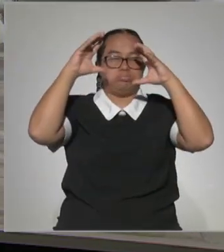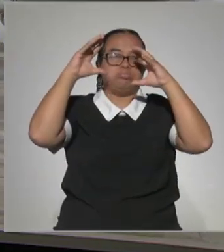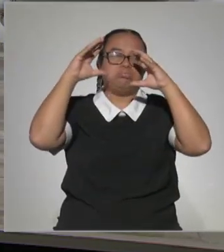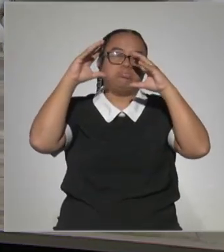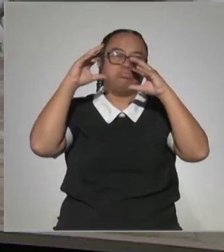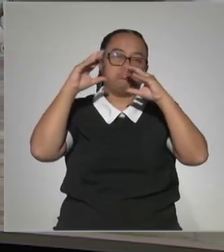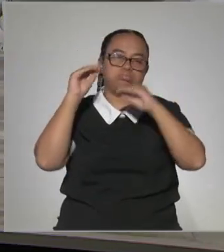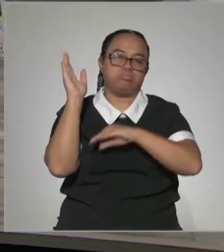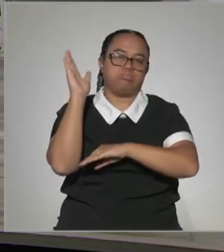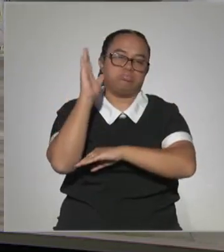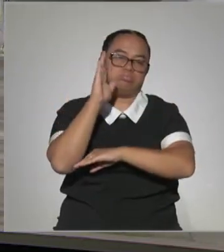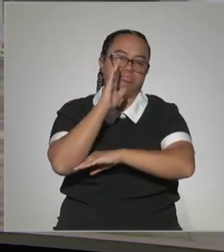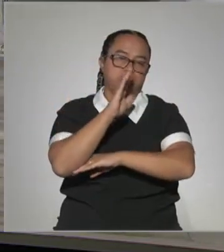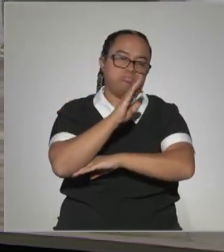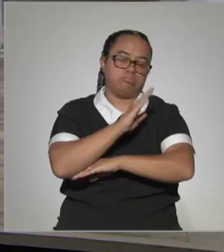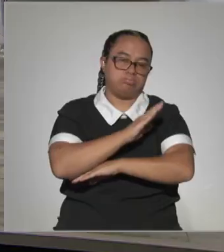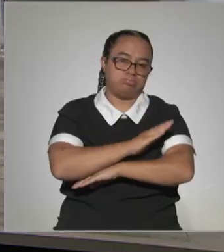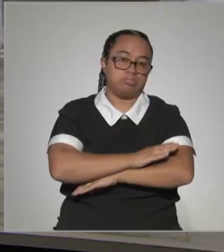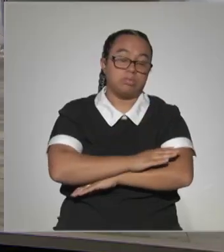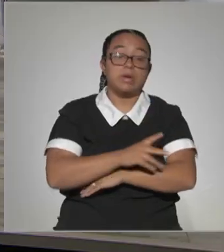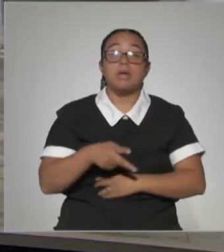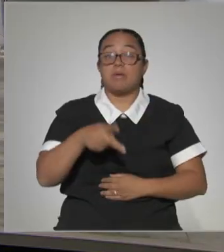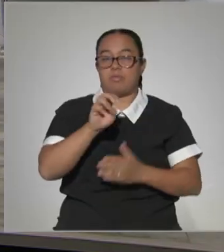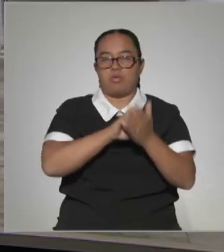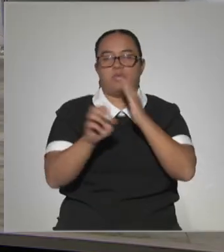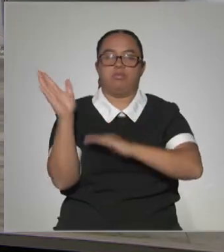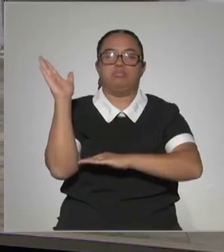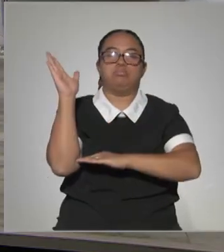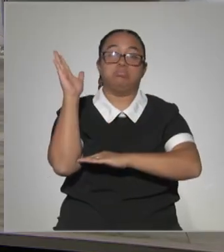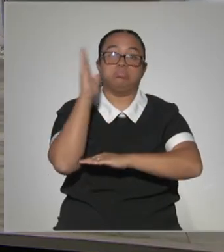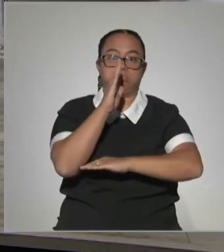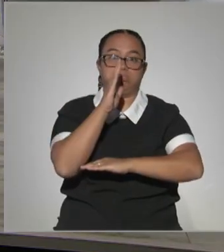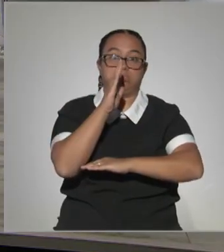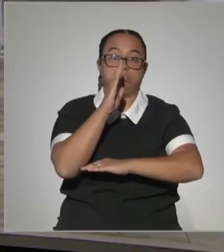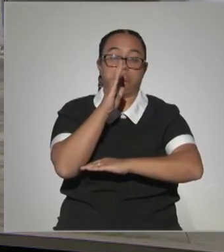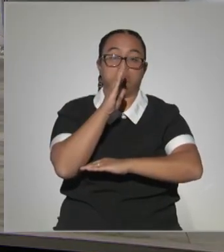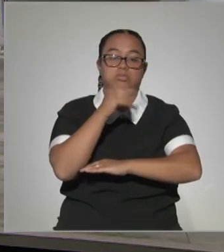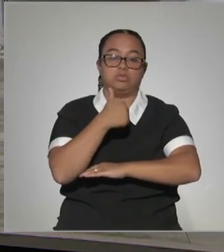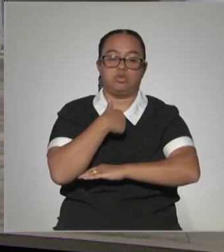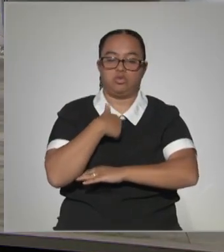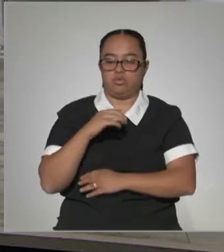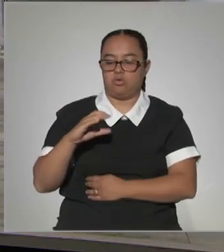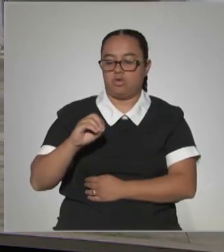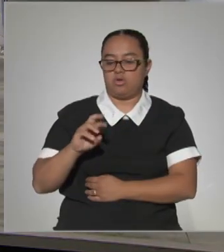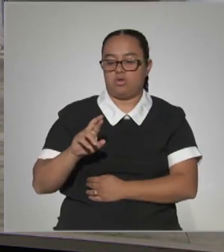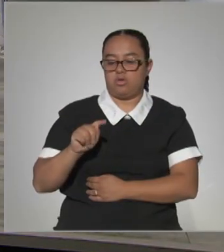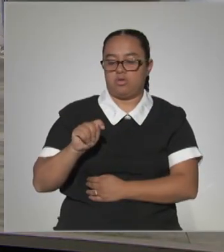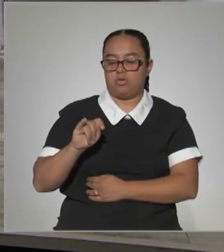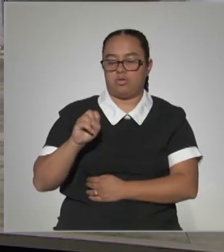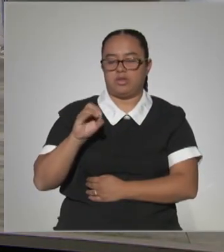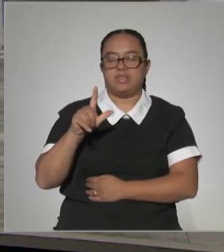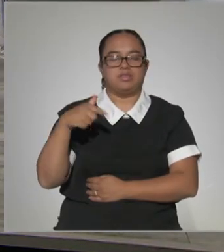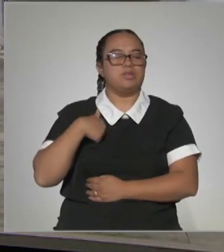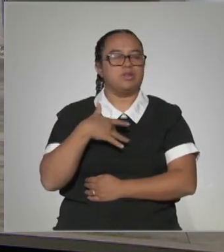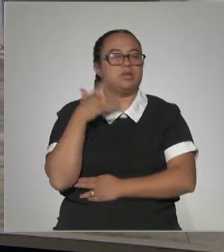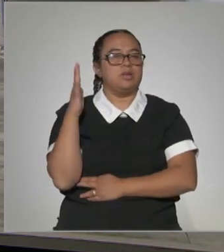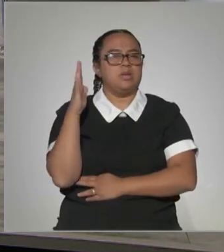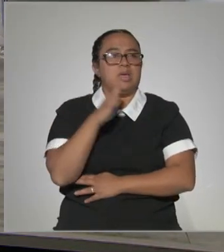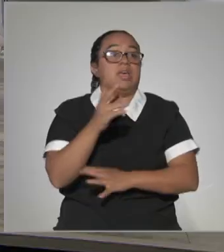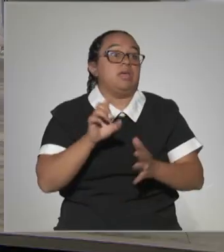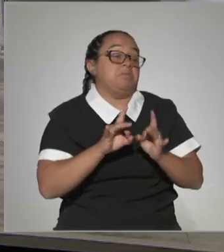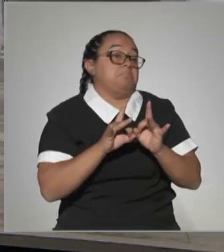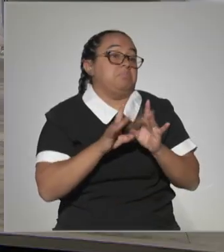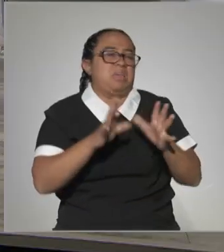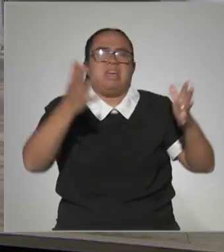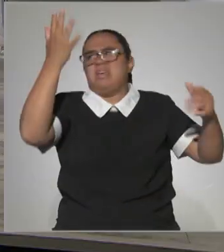la doctora, si a la mitad del día yo estoy con el cortisol y de repente es, no puede